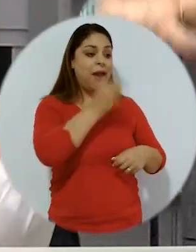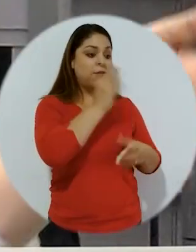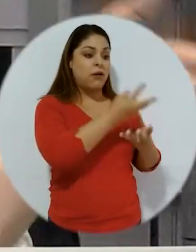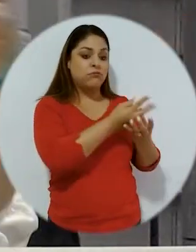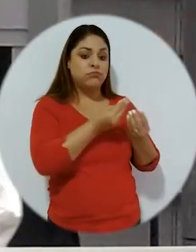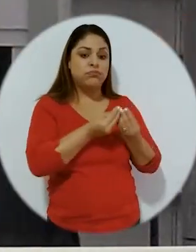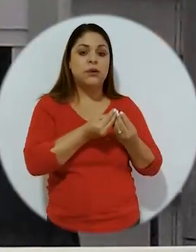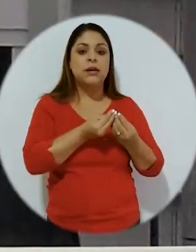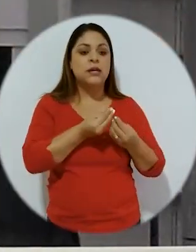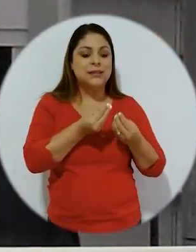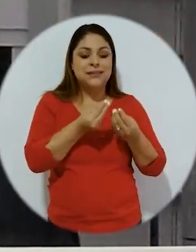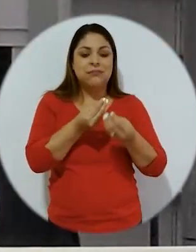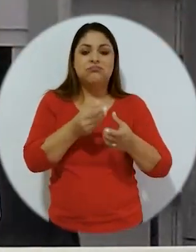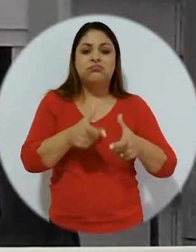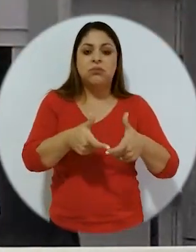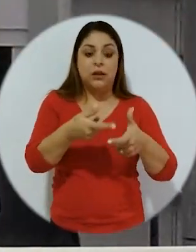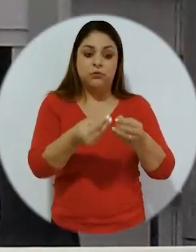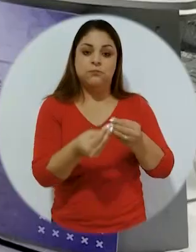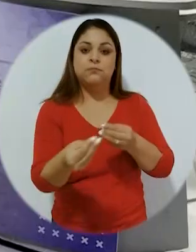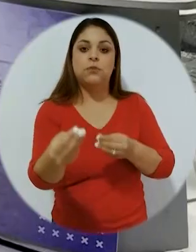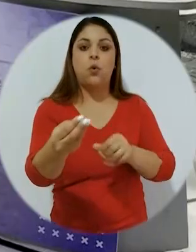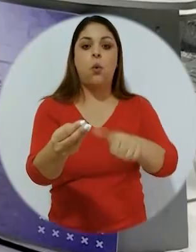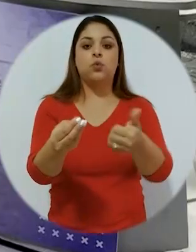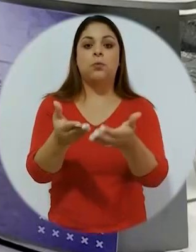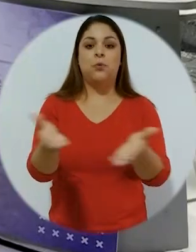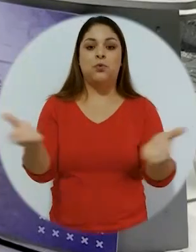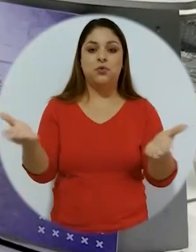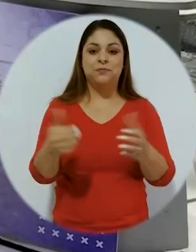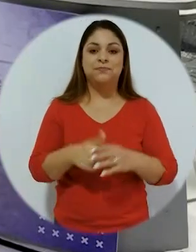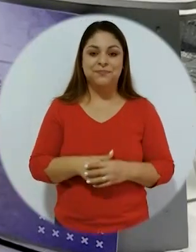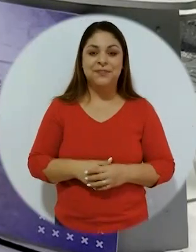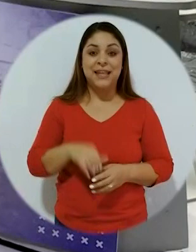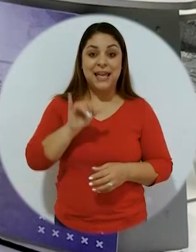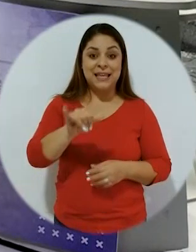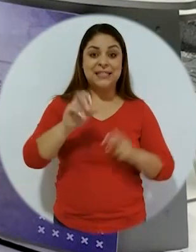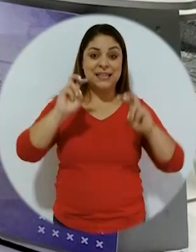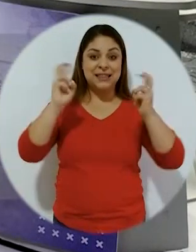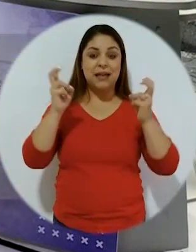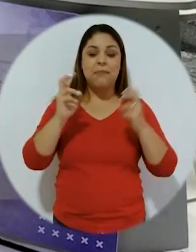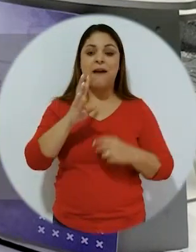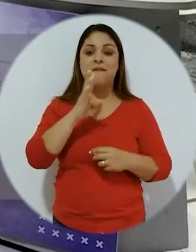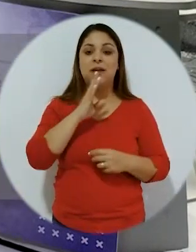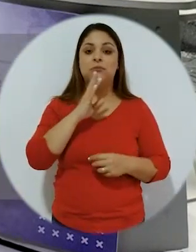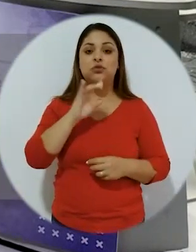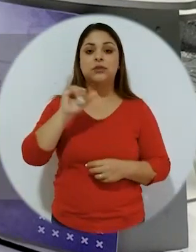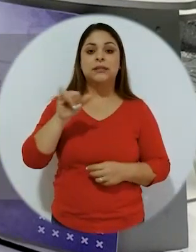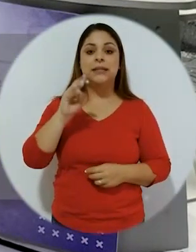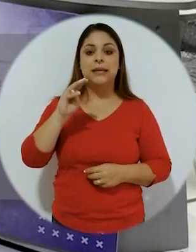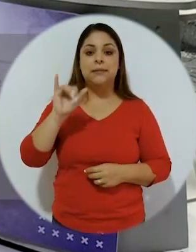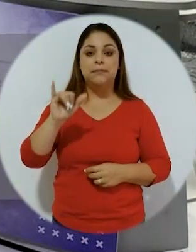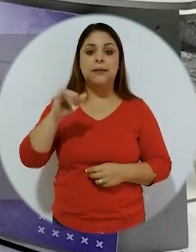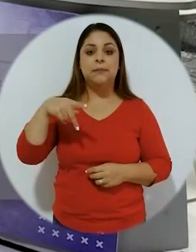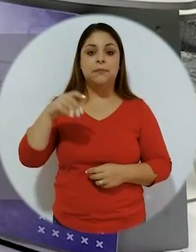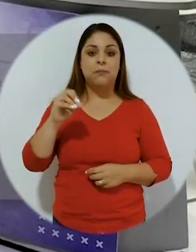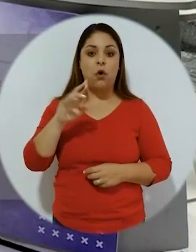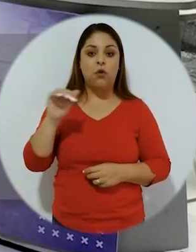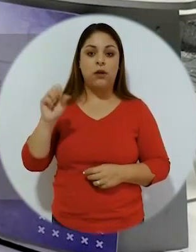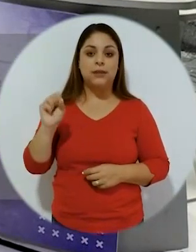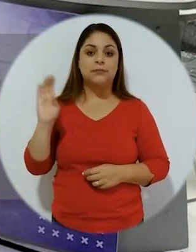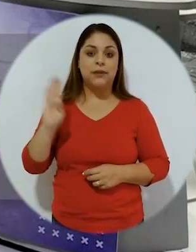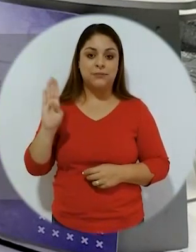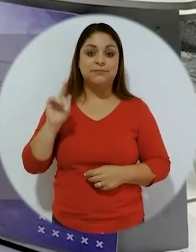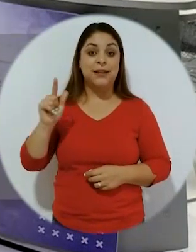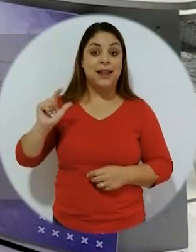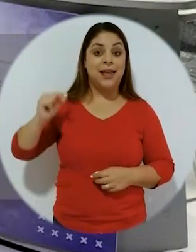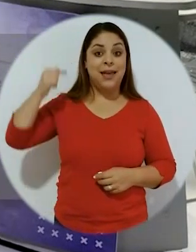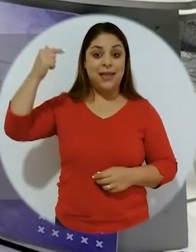del beneficiado principal del café. Sobre este tema conversamos con Jimmy Porras Barrantes, quien es el gerente